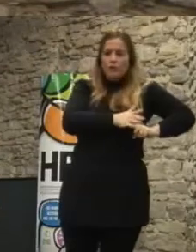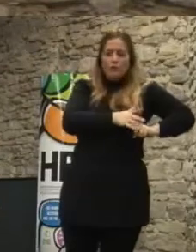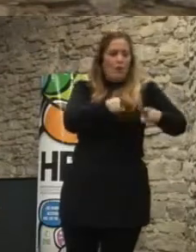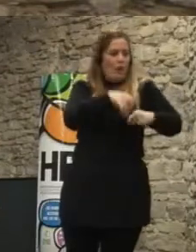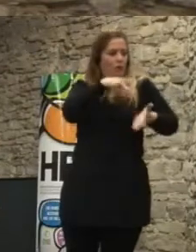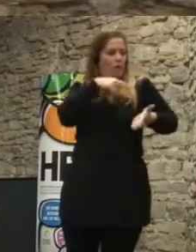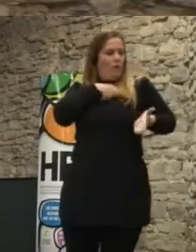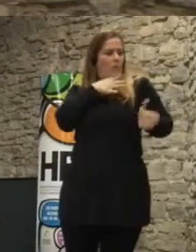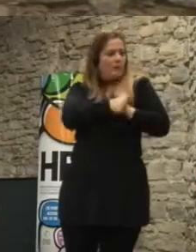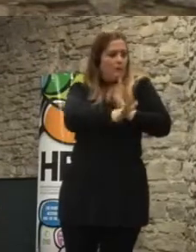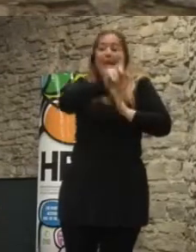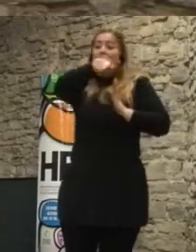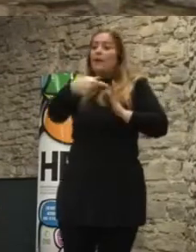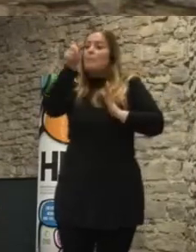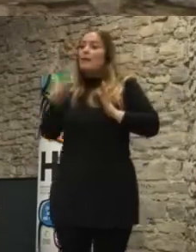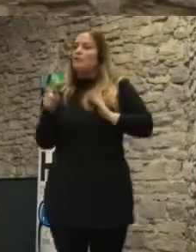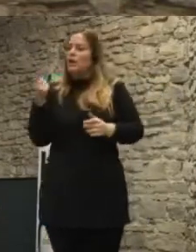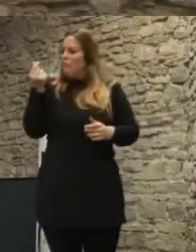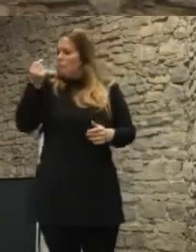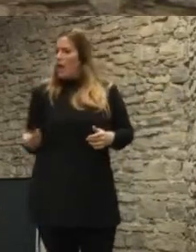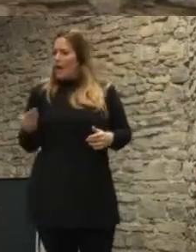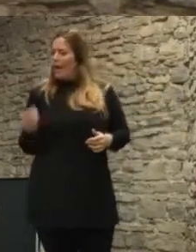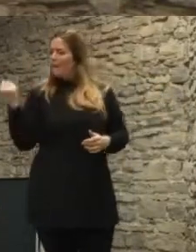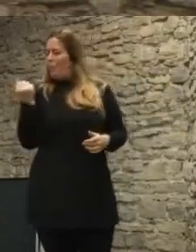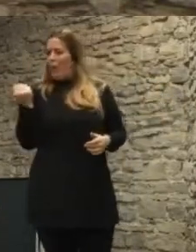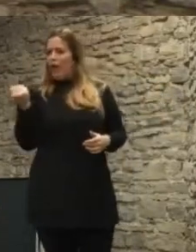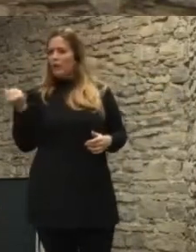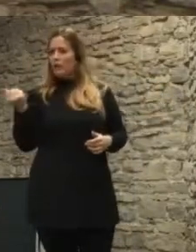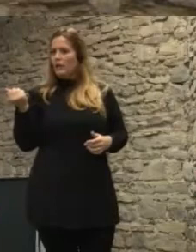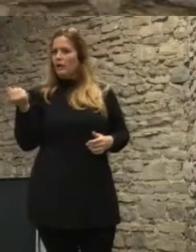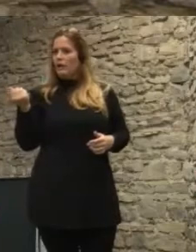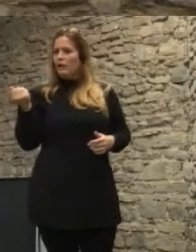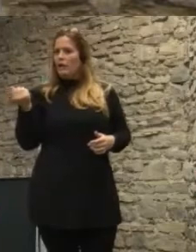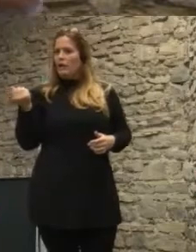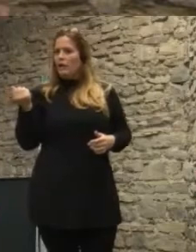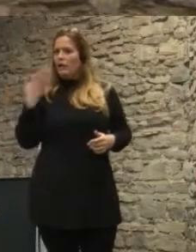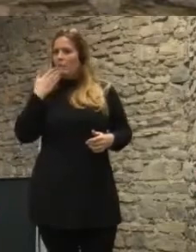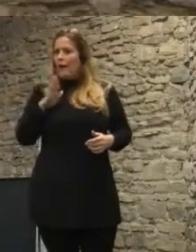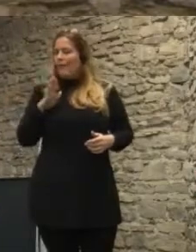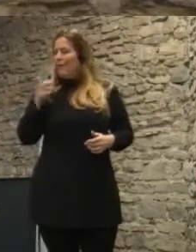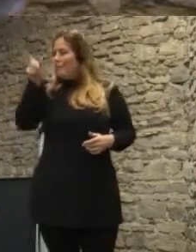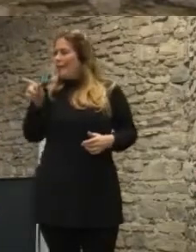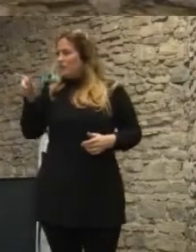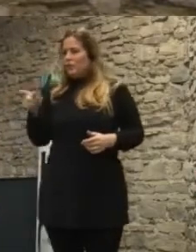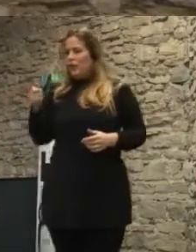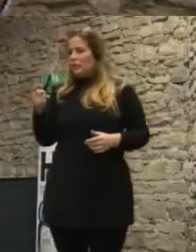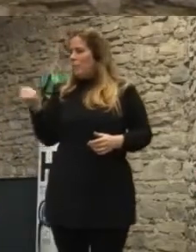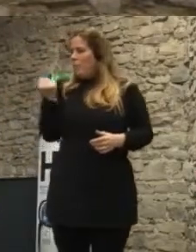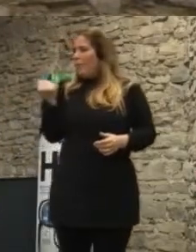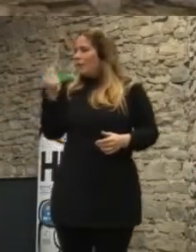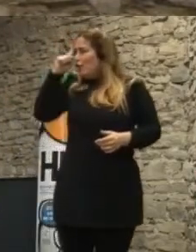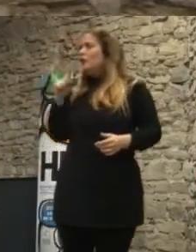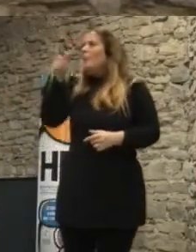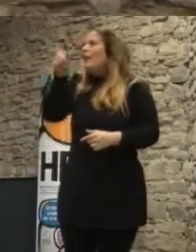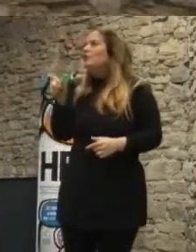ultrarriqueza y la concentración de poder en manos de personas que no sabemos si son personas o son empresas o